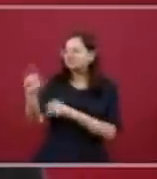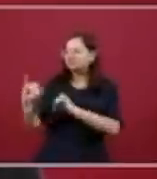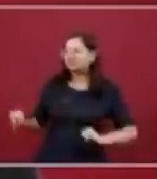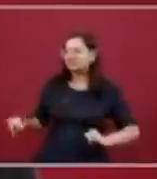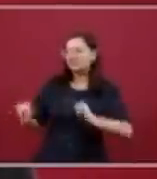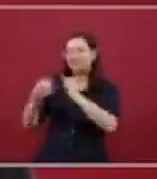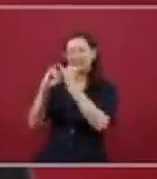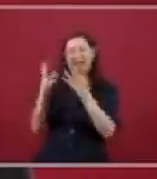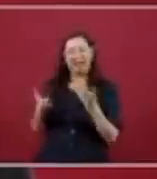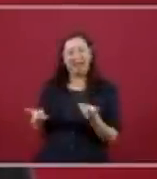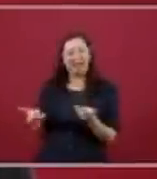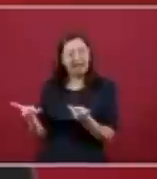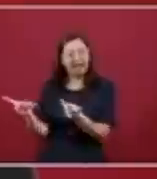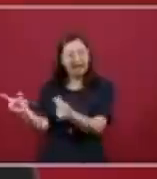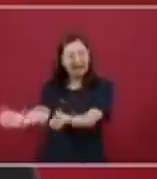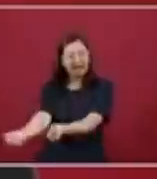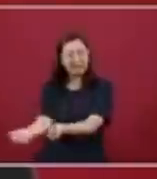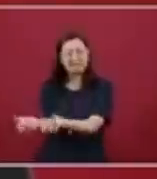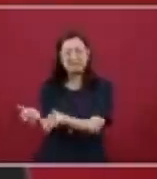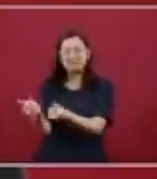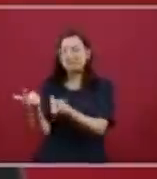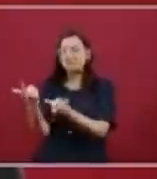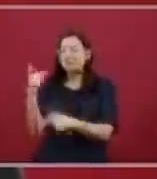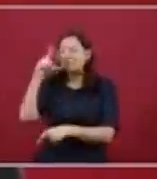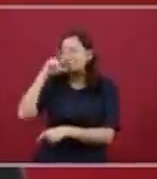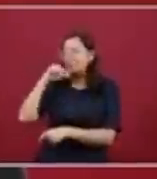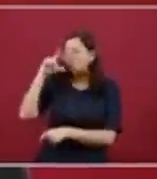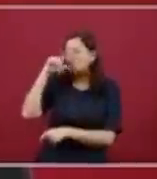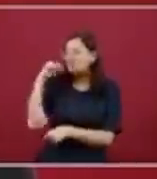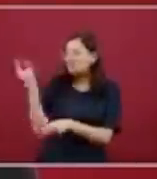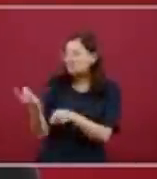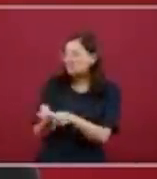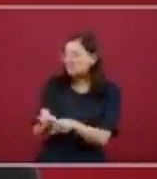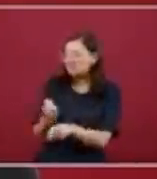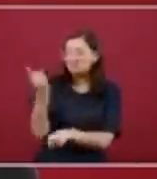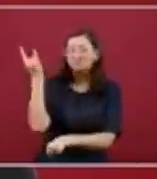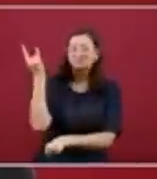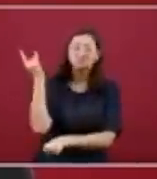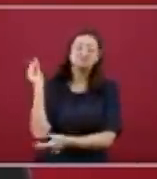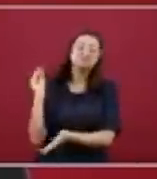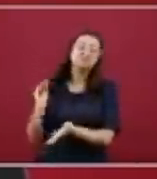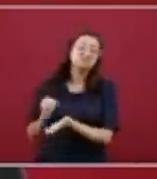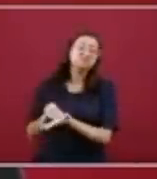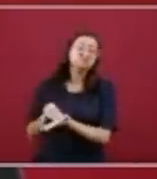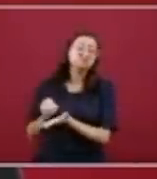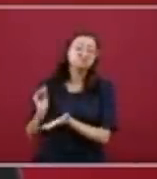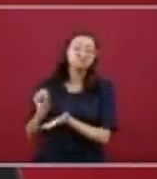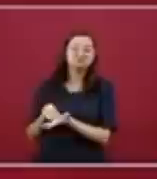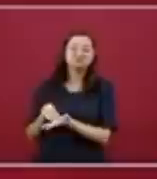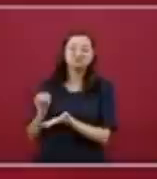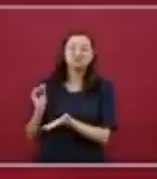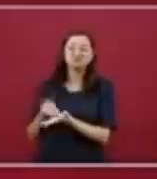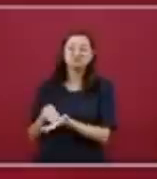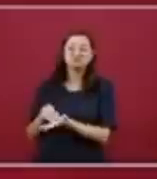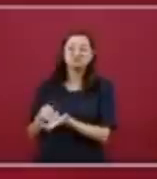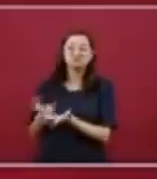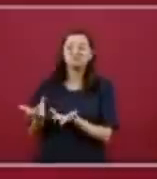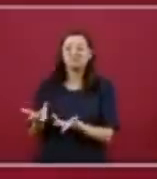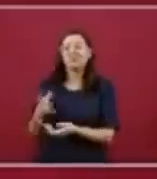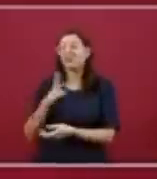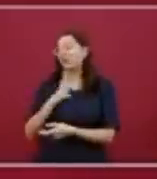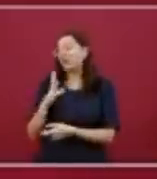costosísimos e ineficientes y así está todavía una buena